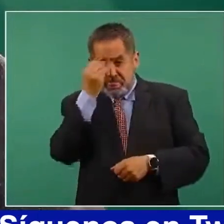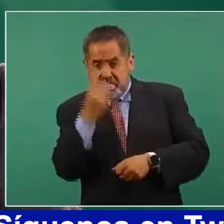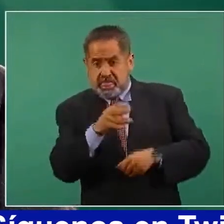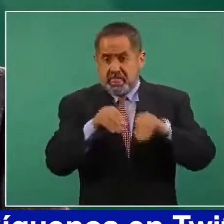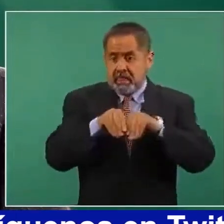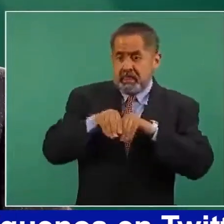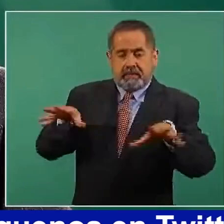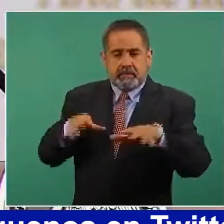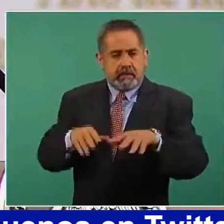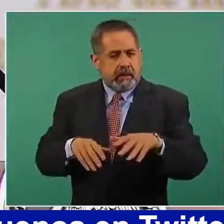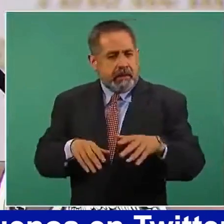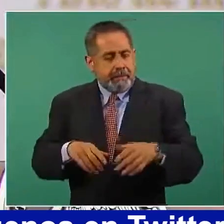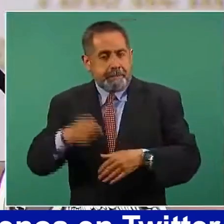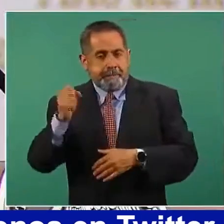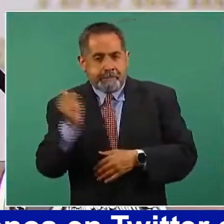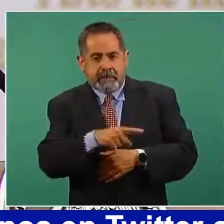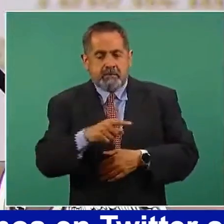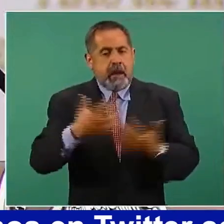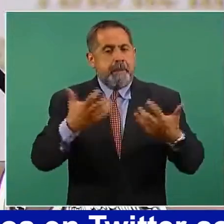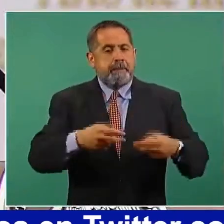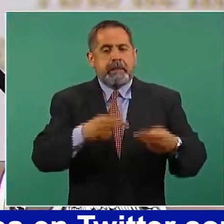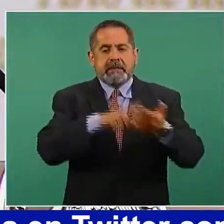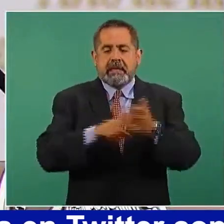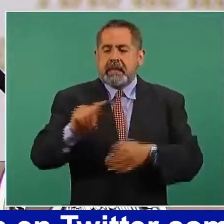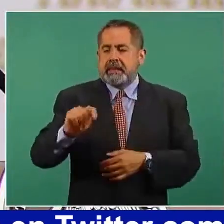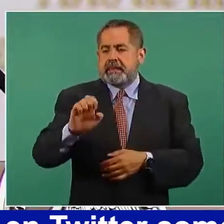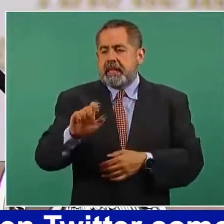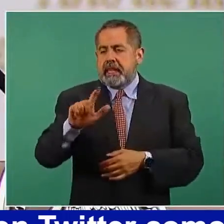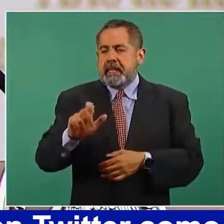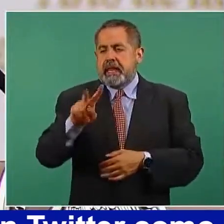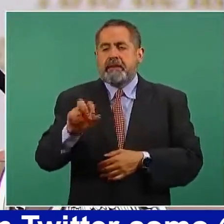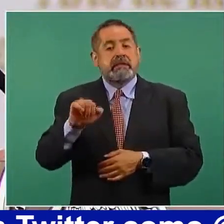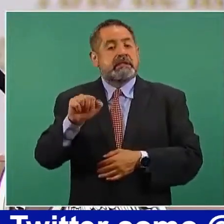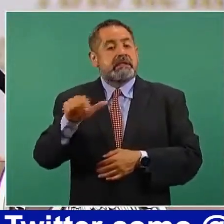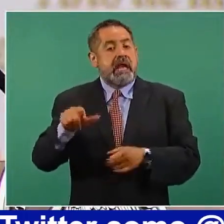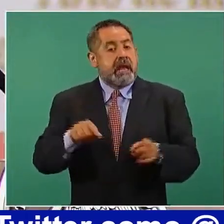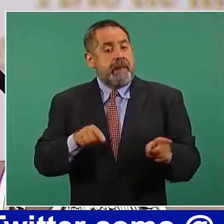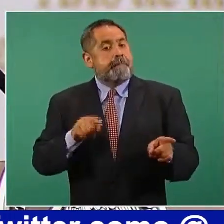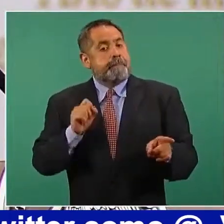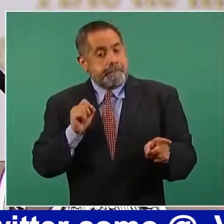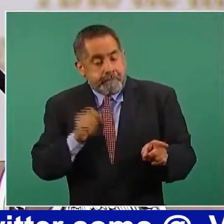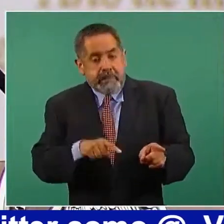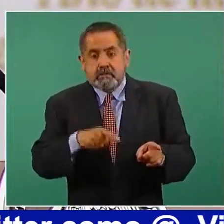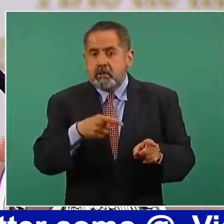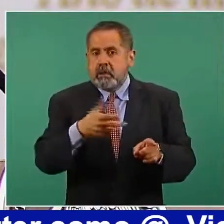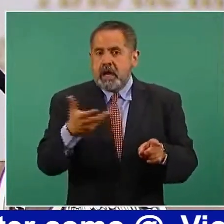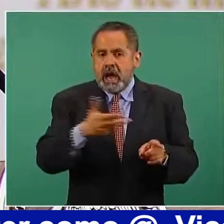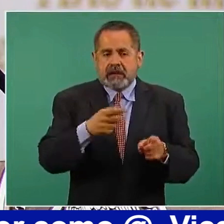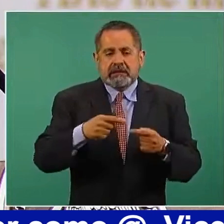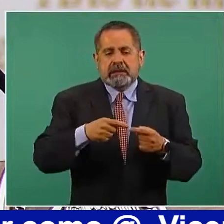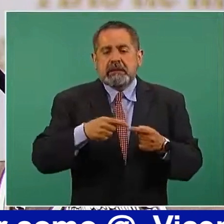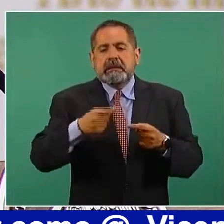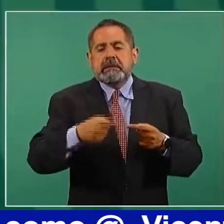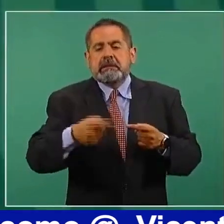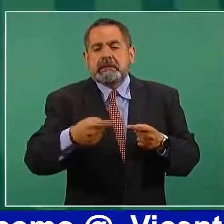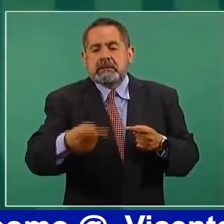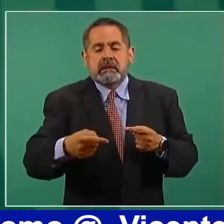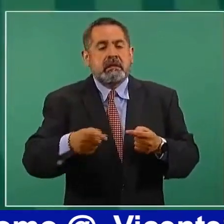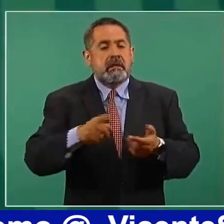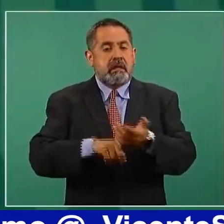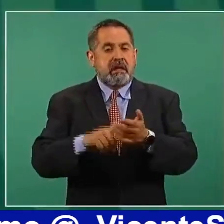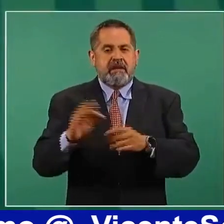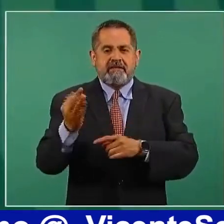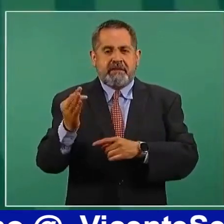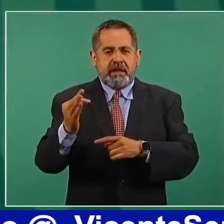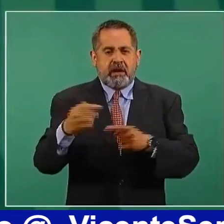Fue la propia Televisa o la propia empresa Televisa la que dio a conocer días después, en